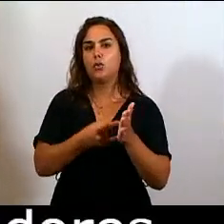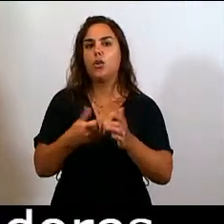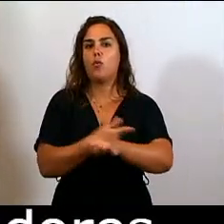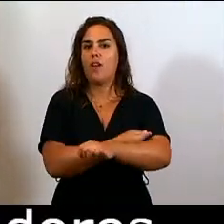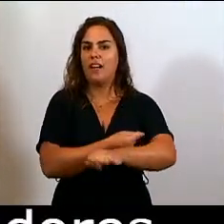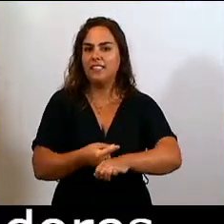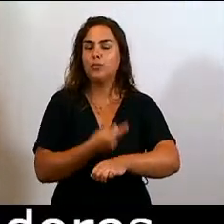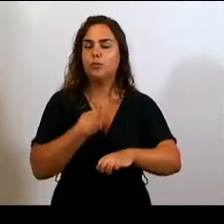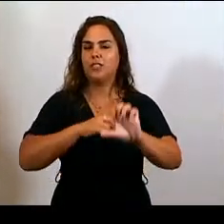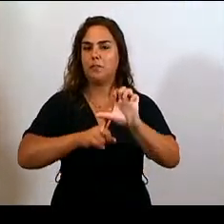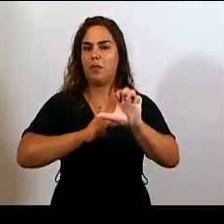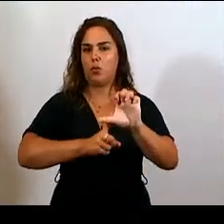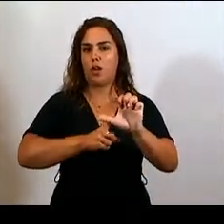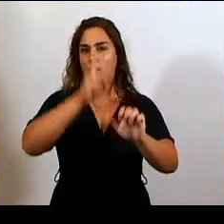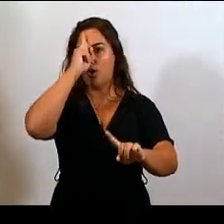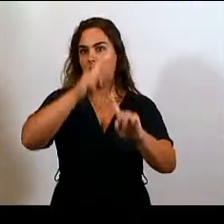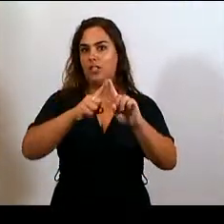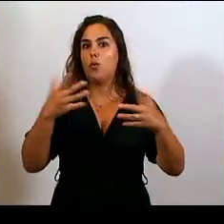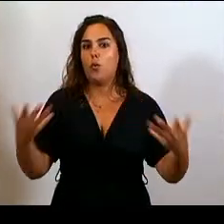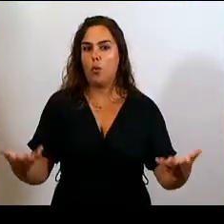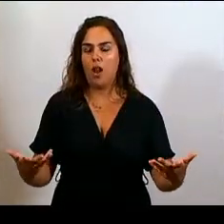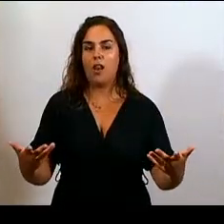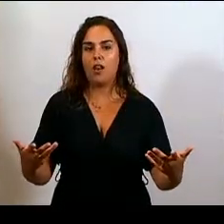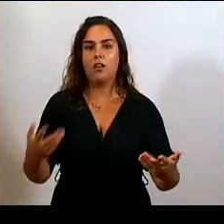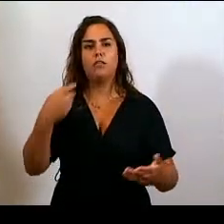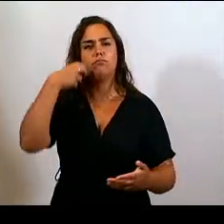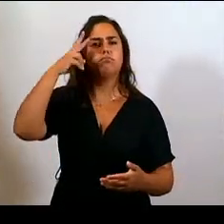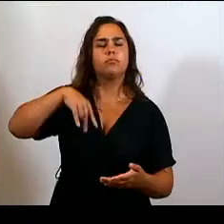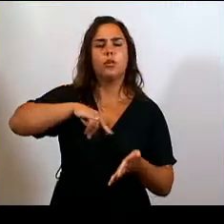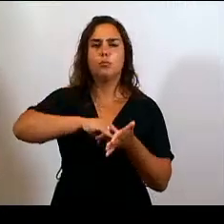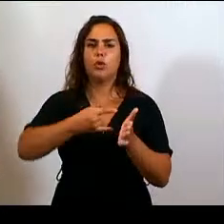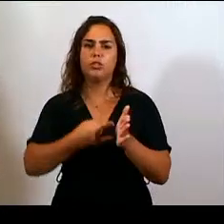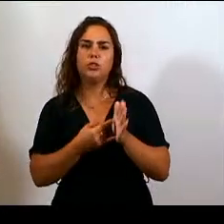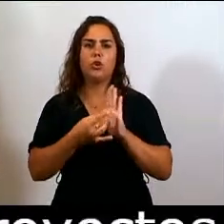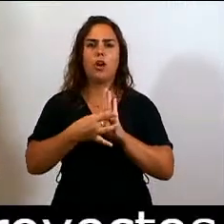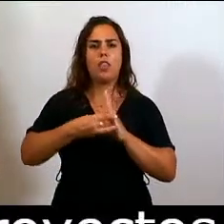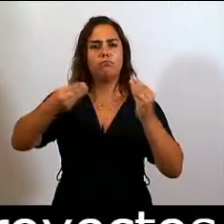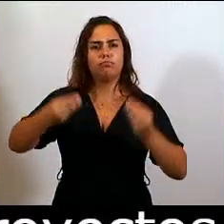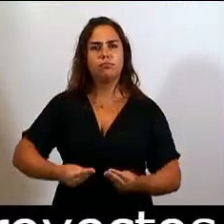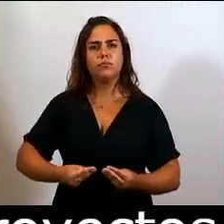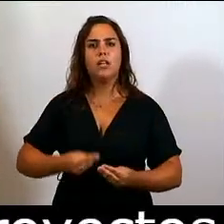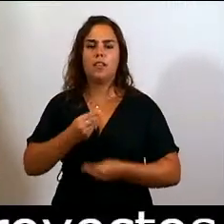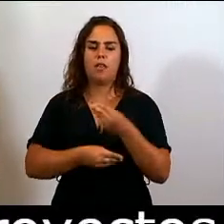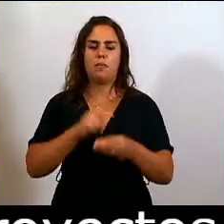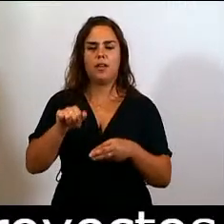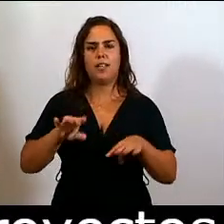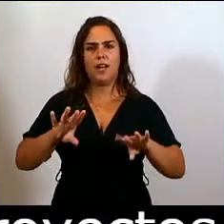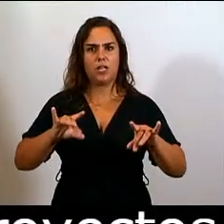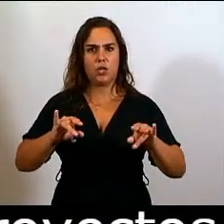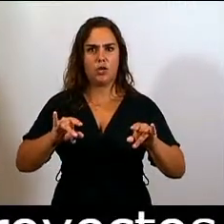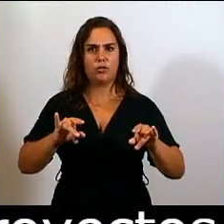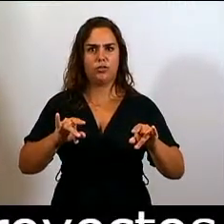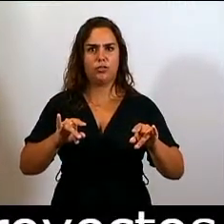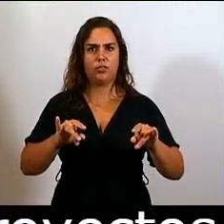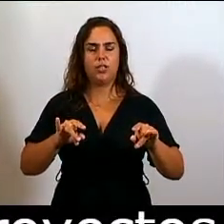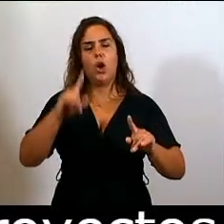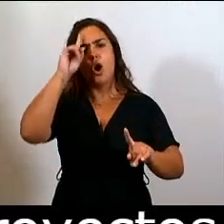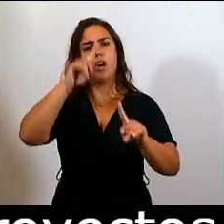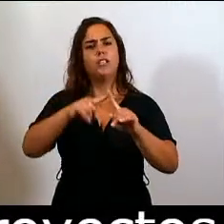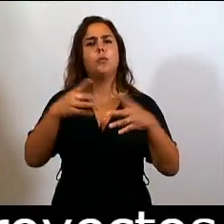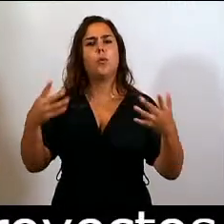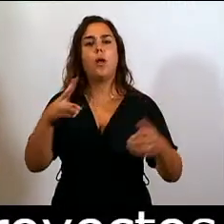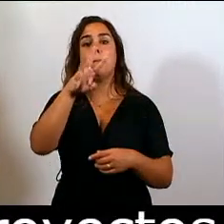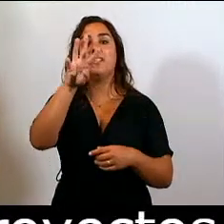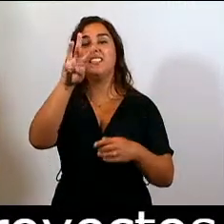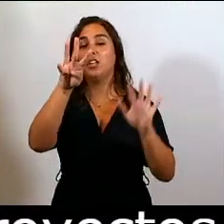Extremadura. El objetivo es reconocer proyectos de alta calidad desarrollados en esta región. Destinaremos